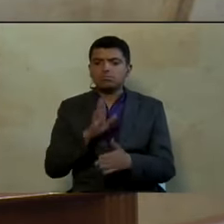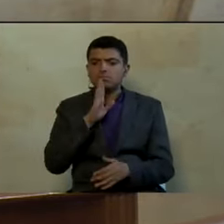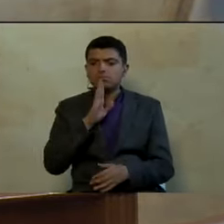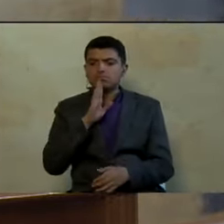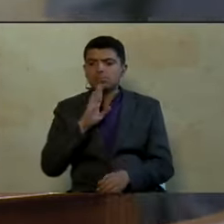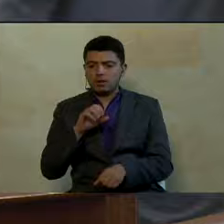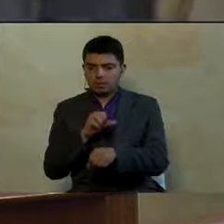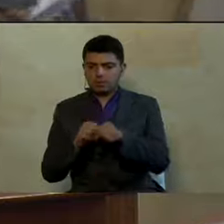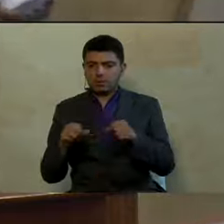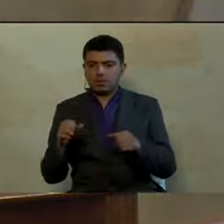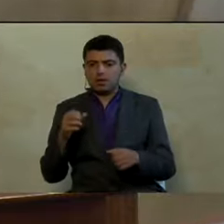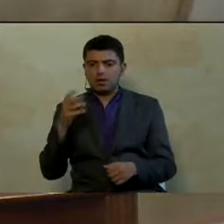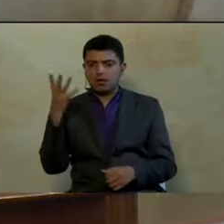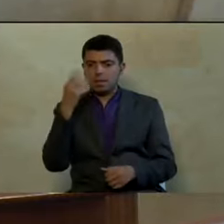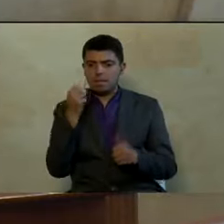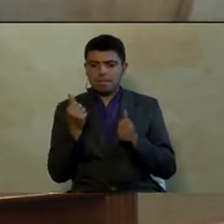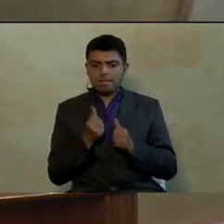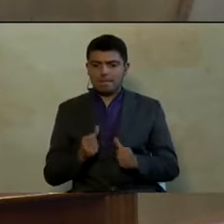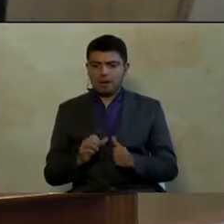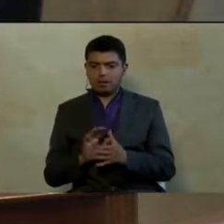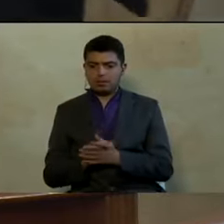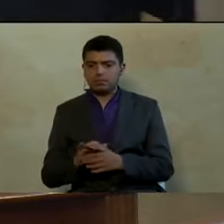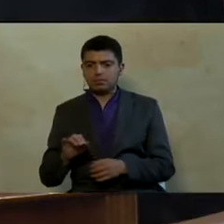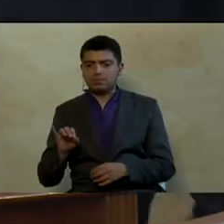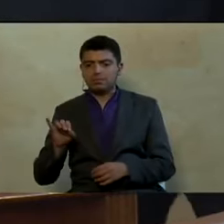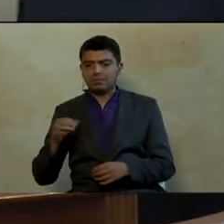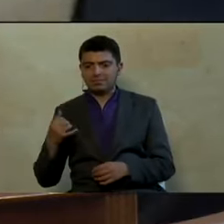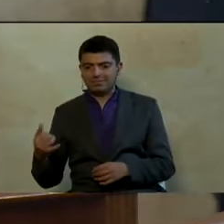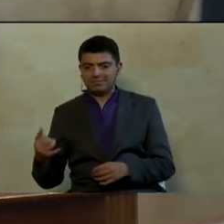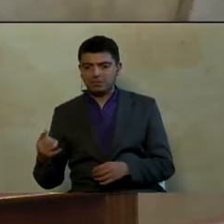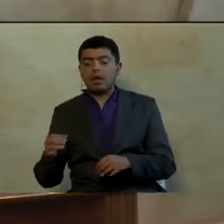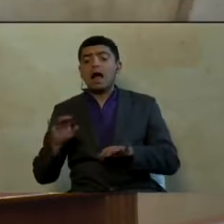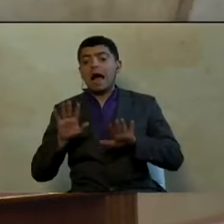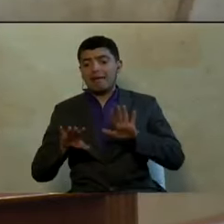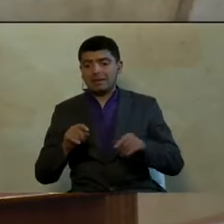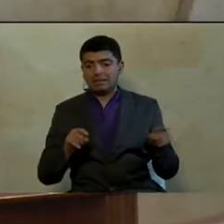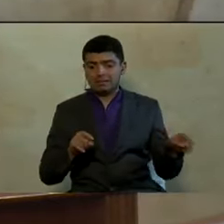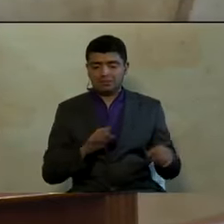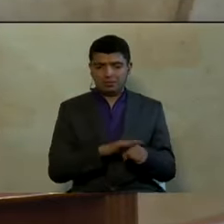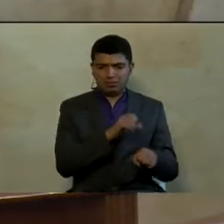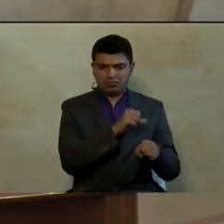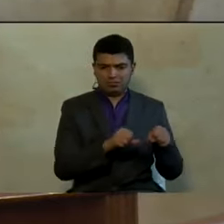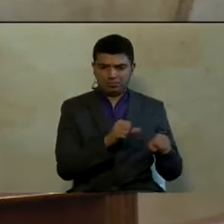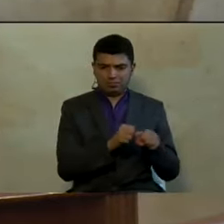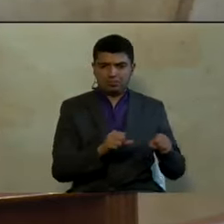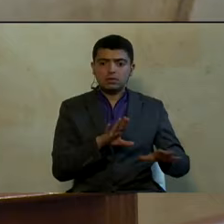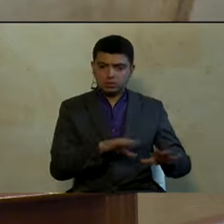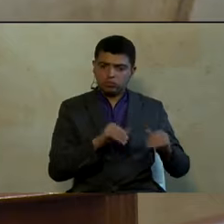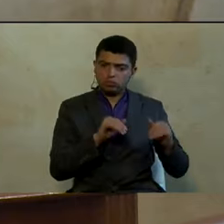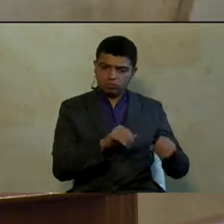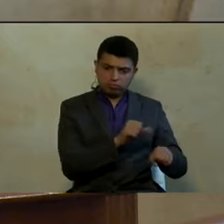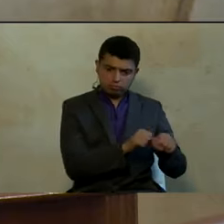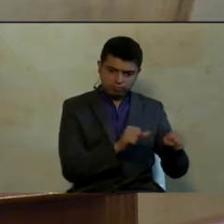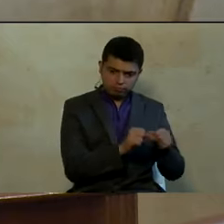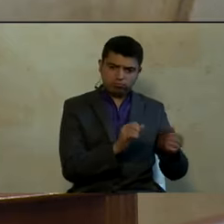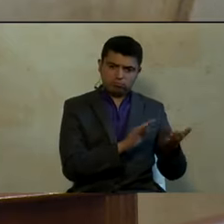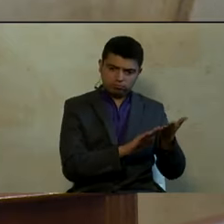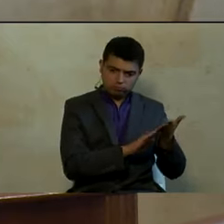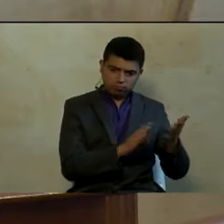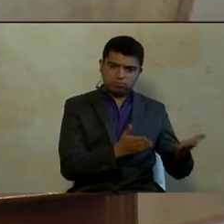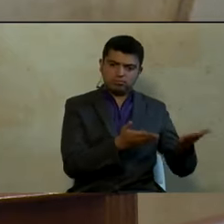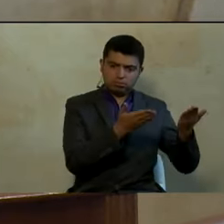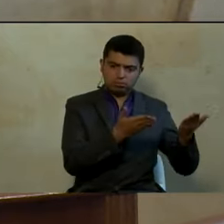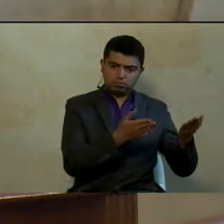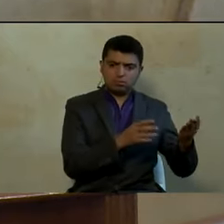cirujanos plásticos y no los médicos estéticos aquí se está violando el derecho al trabajo compañeros Y ustedes no han querido